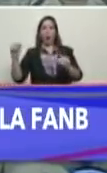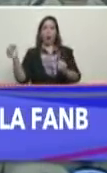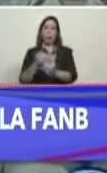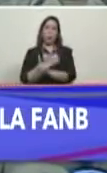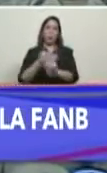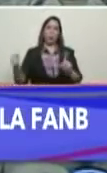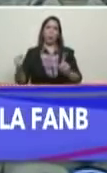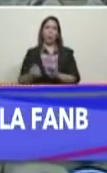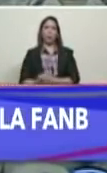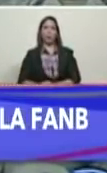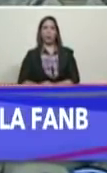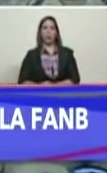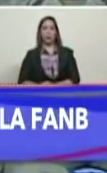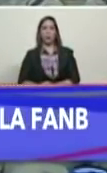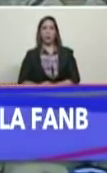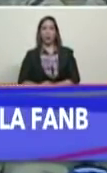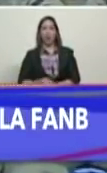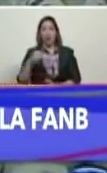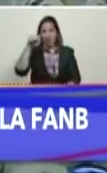internas, externas,